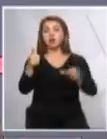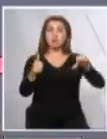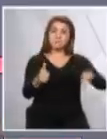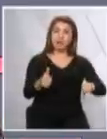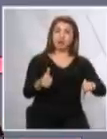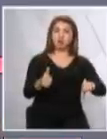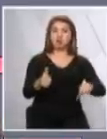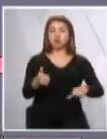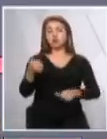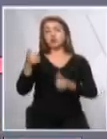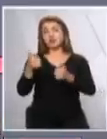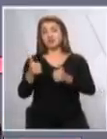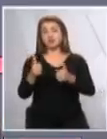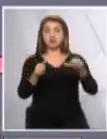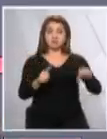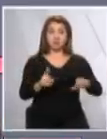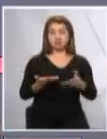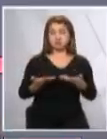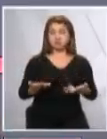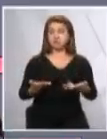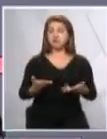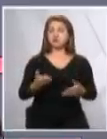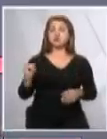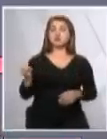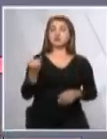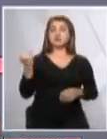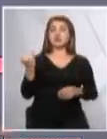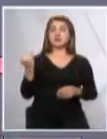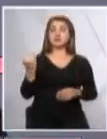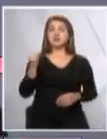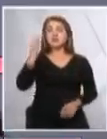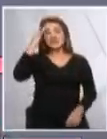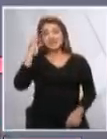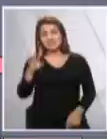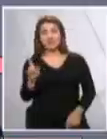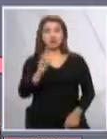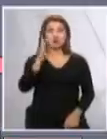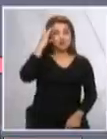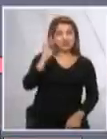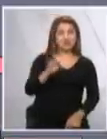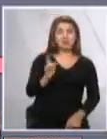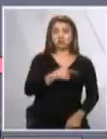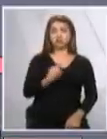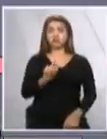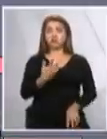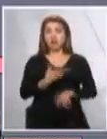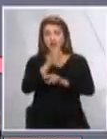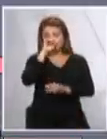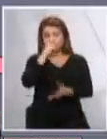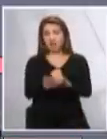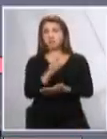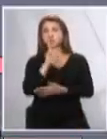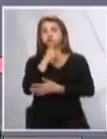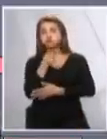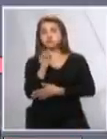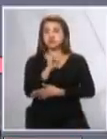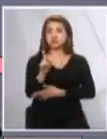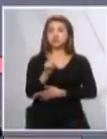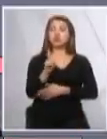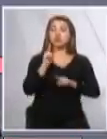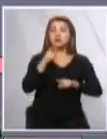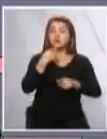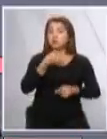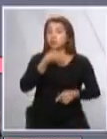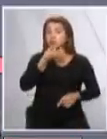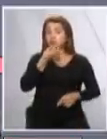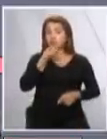correcto y lo que es incorrecto. Así que independientemente de que se haya sabido o no se haya sabido, si somos hipócritas o no, el hecho concreto es que hoy día es que esto se esté ventilando,